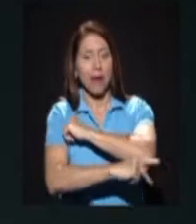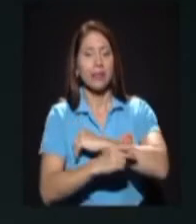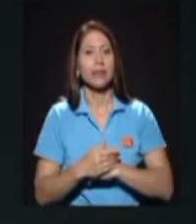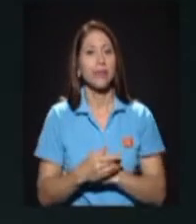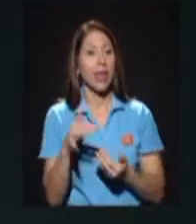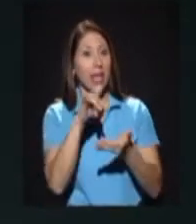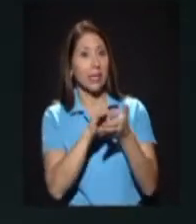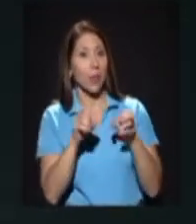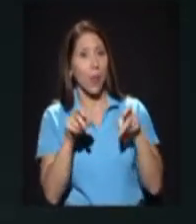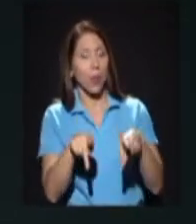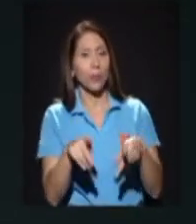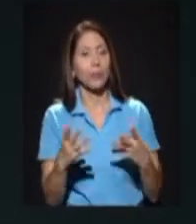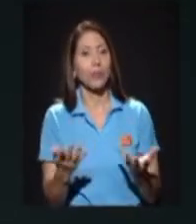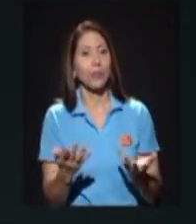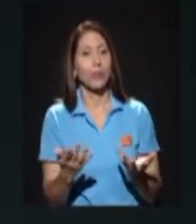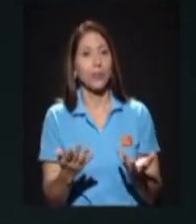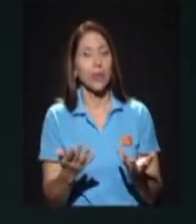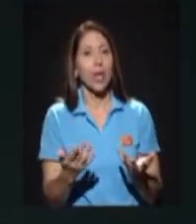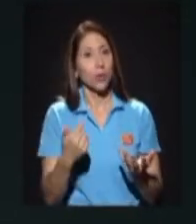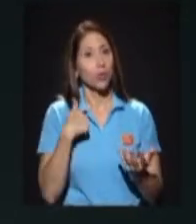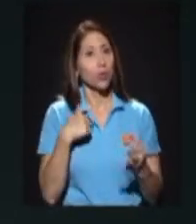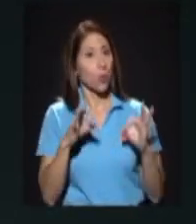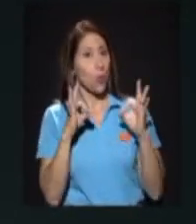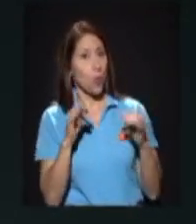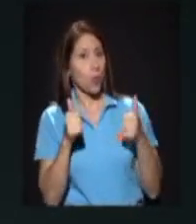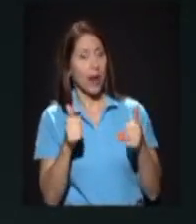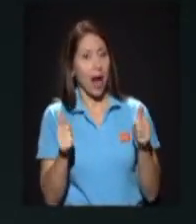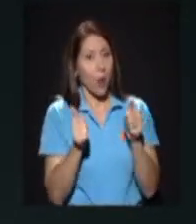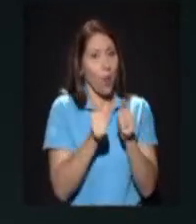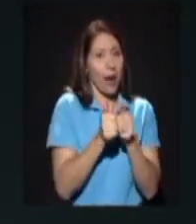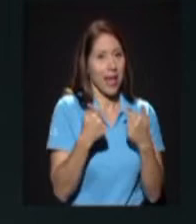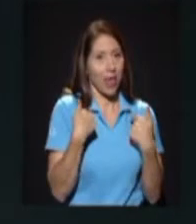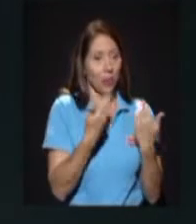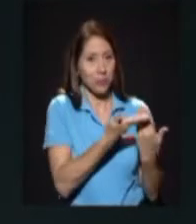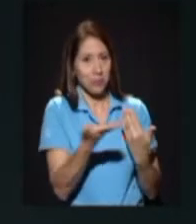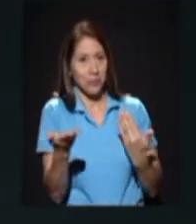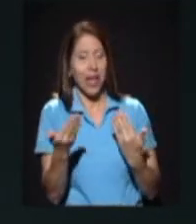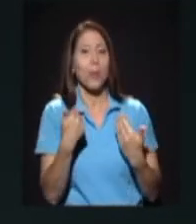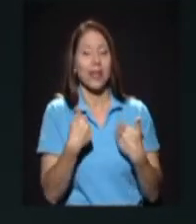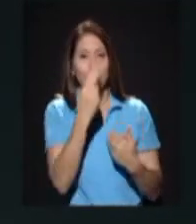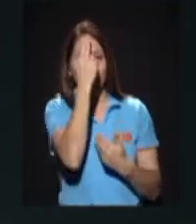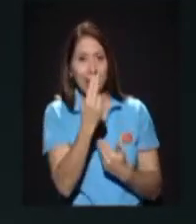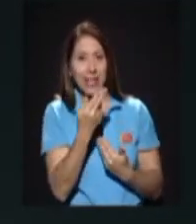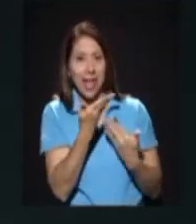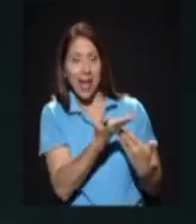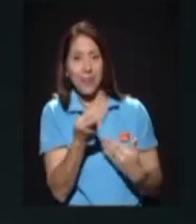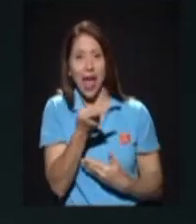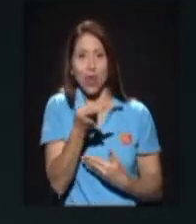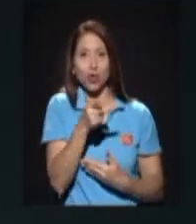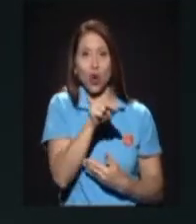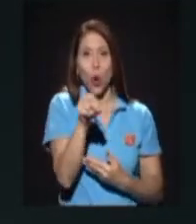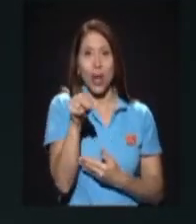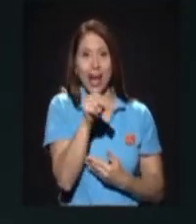esta ocasión estoy muy bien acompañado porque tengo el placer de tener a dos colegas.